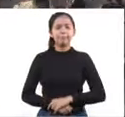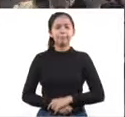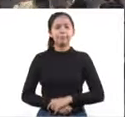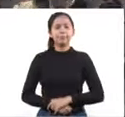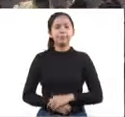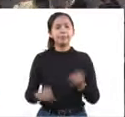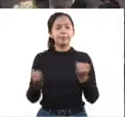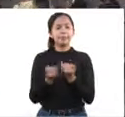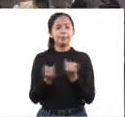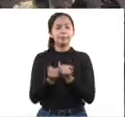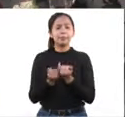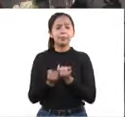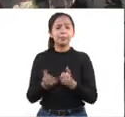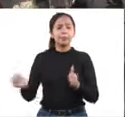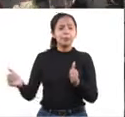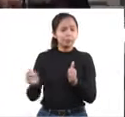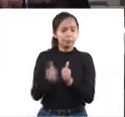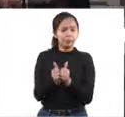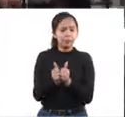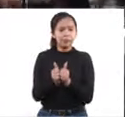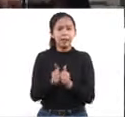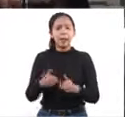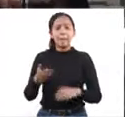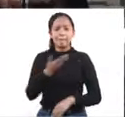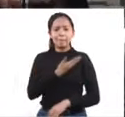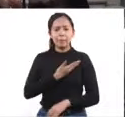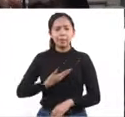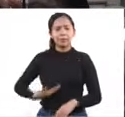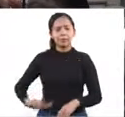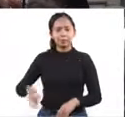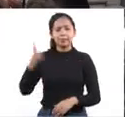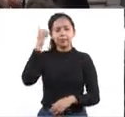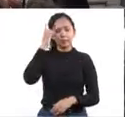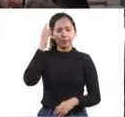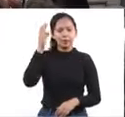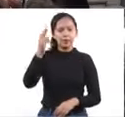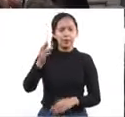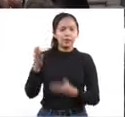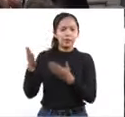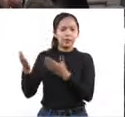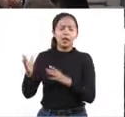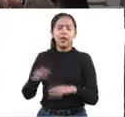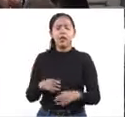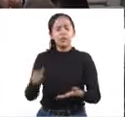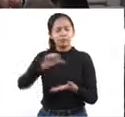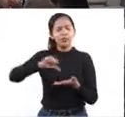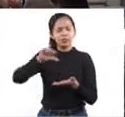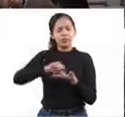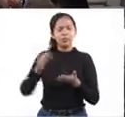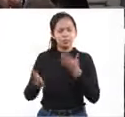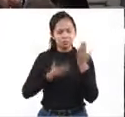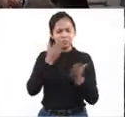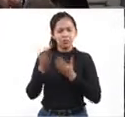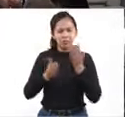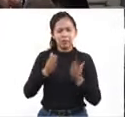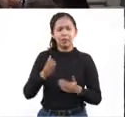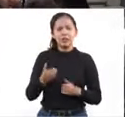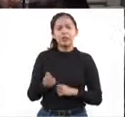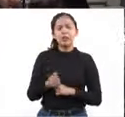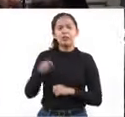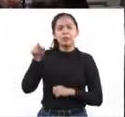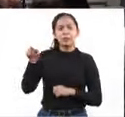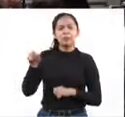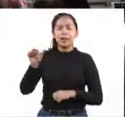Se encuentra con nosotros el presidente y director del Centro de Estudios California México, maestro Armando